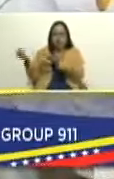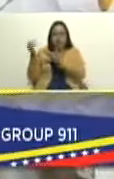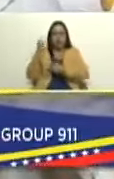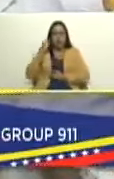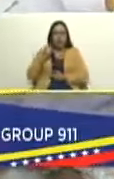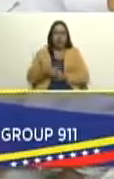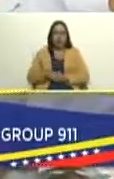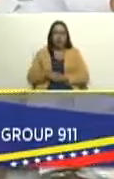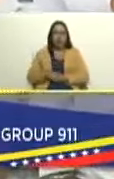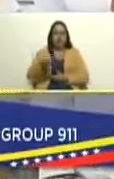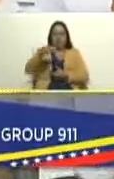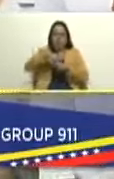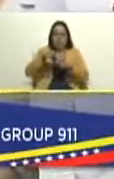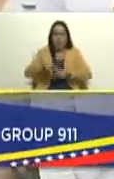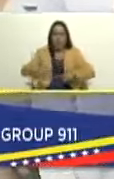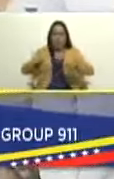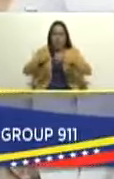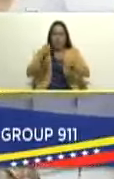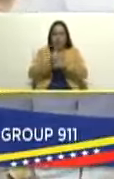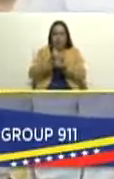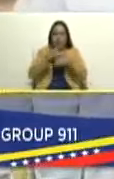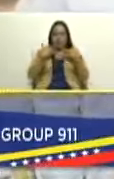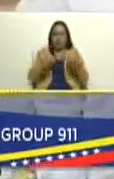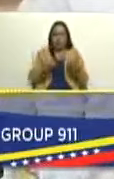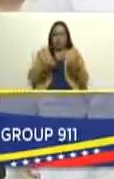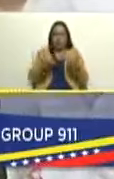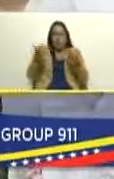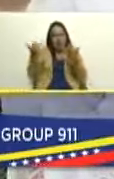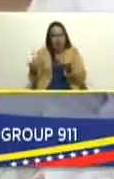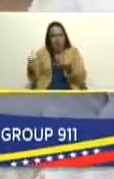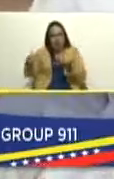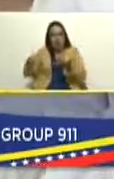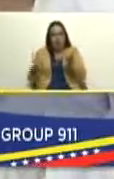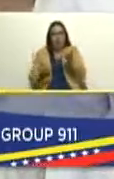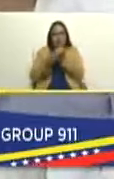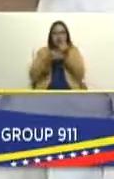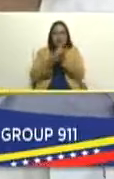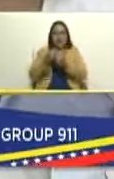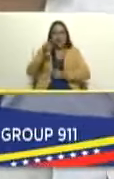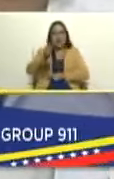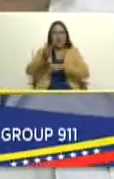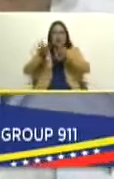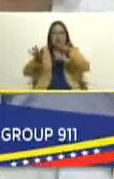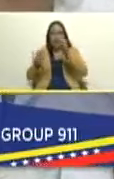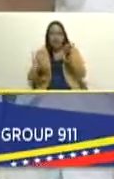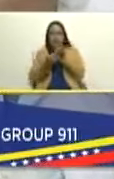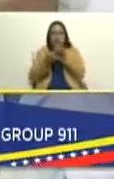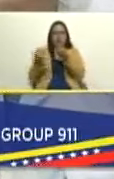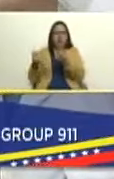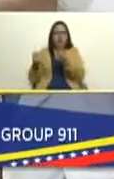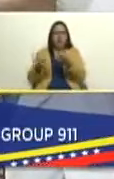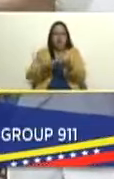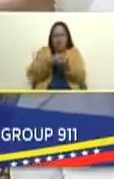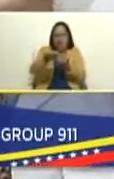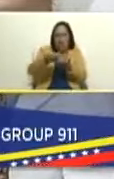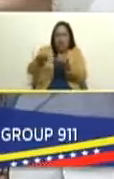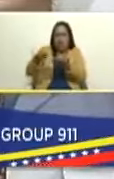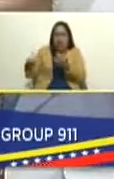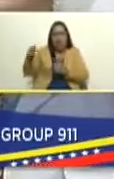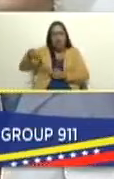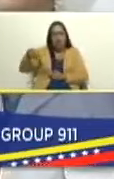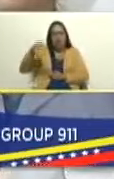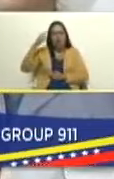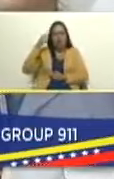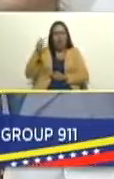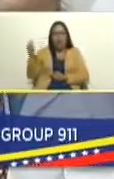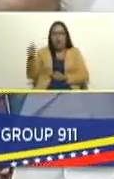vida dentro del centro y que son las que estamos apoyando hoy en día. Son 29 créditos que estamos entregando el día de hoy y